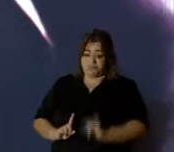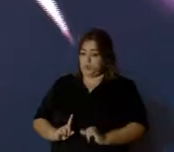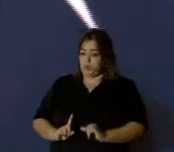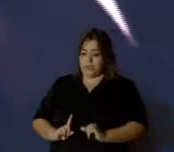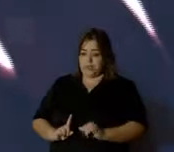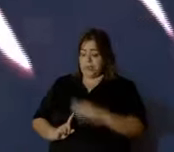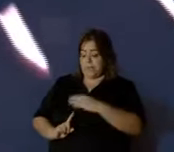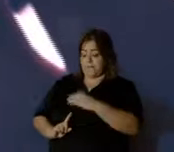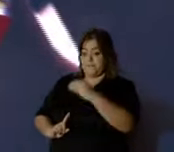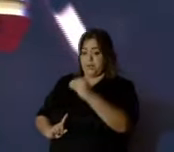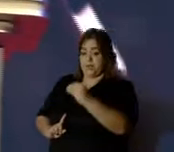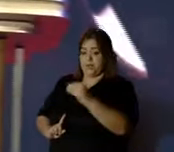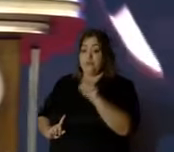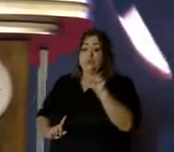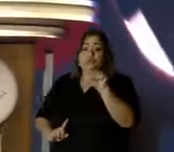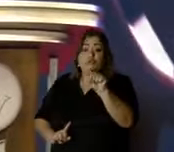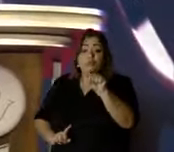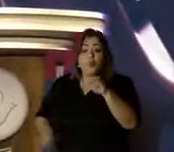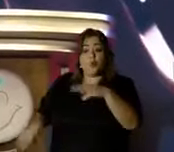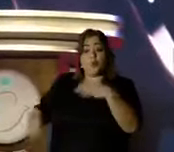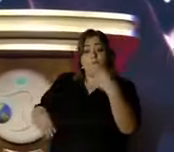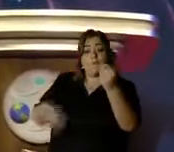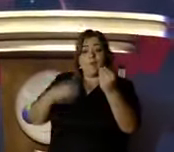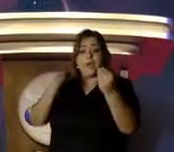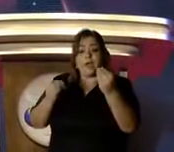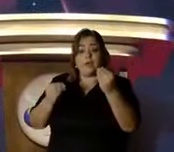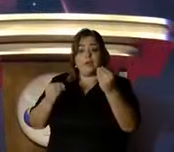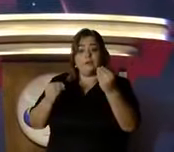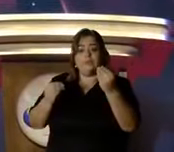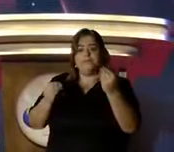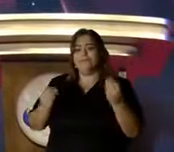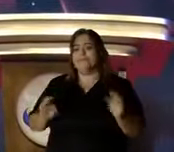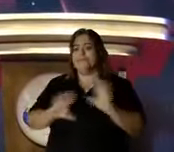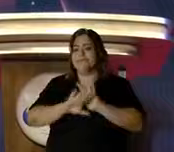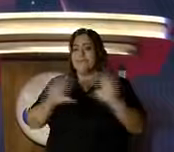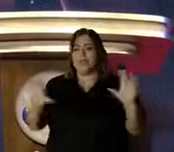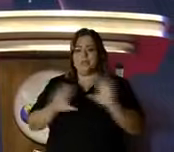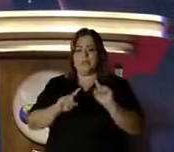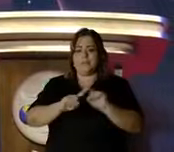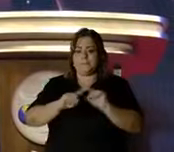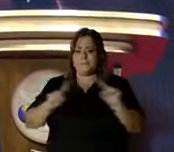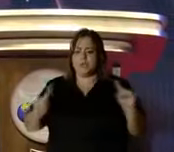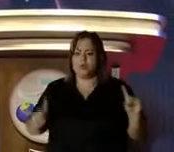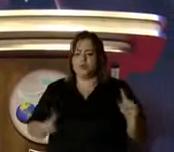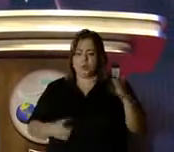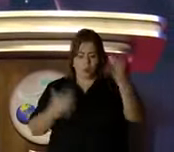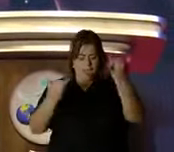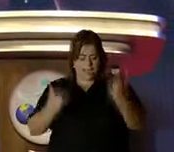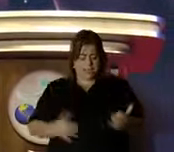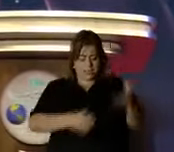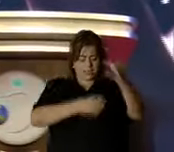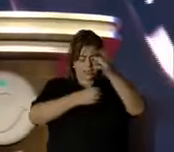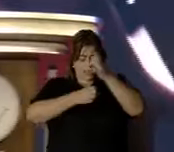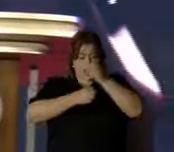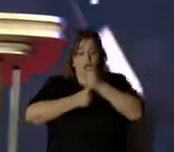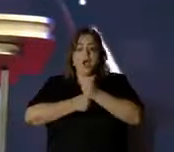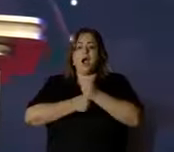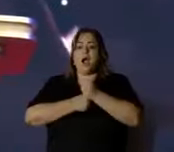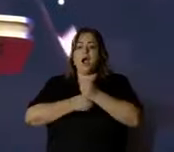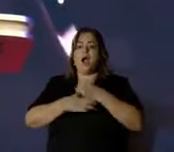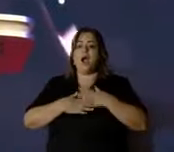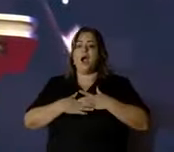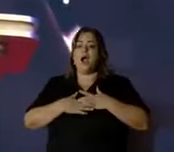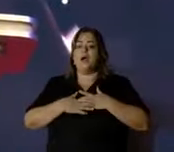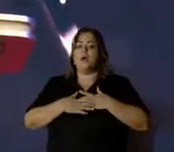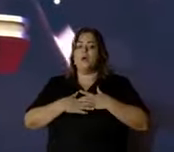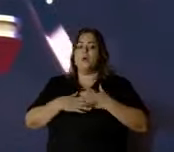si tú te hubieras quedado en la tuya, me veías por la televisión y nada más. Pero tú estás recibiendo de primera mano la